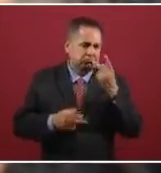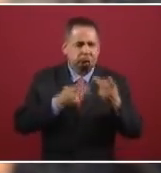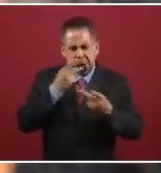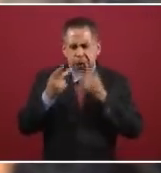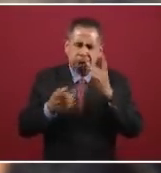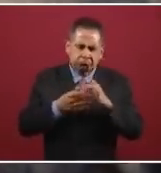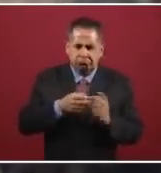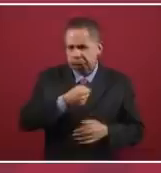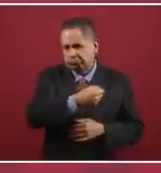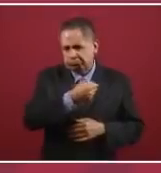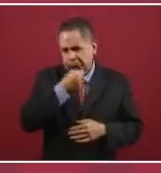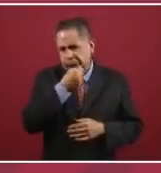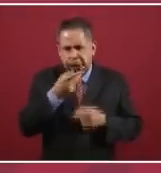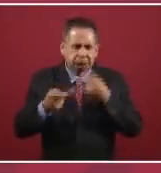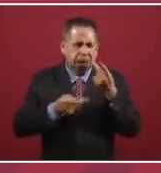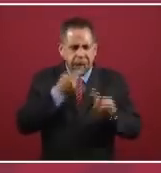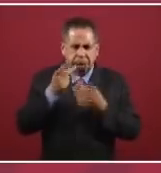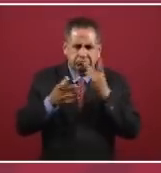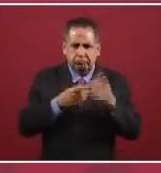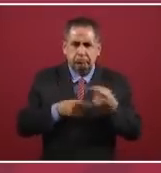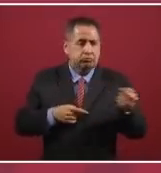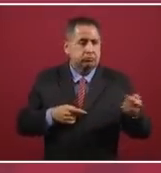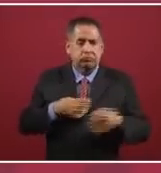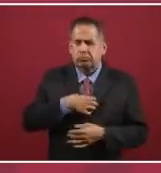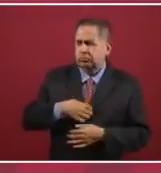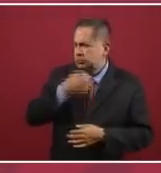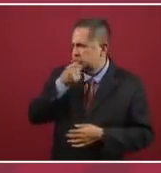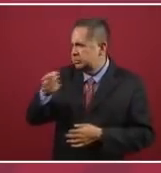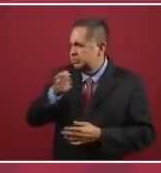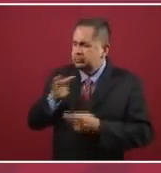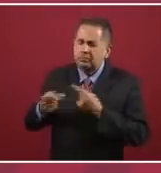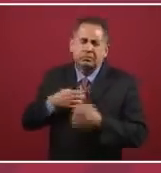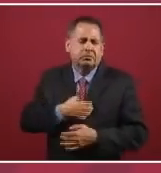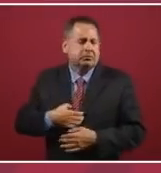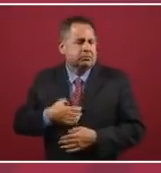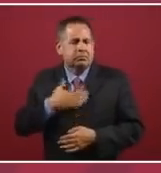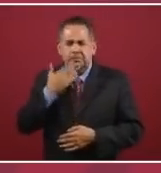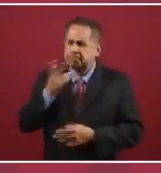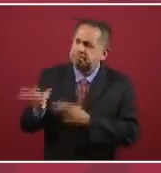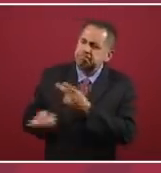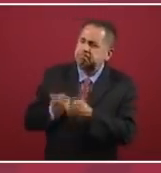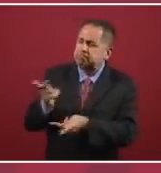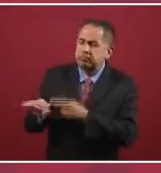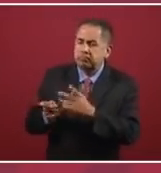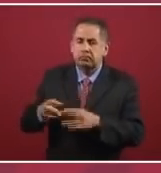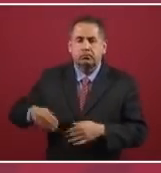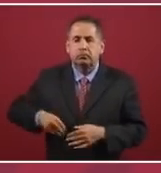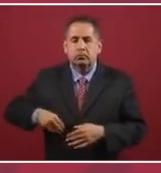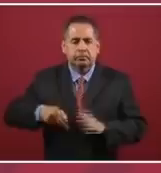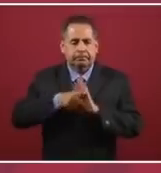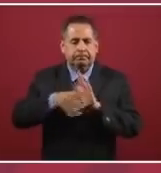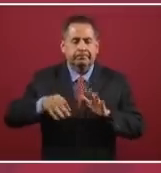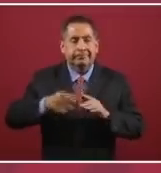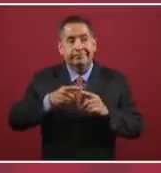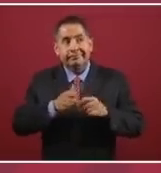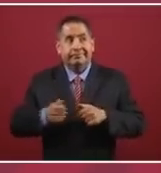con la entrevista. El conductor estaba feliz, porque también eso no es culpa de los periodistas,